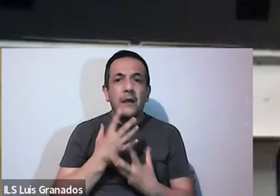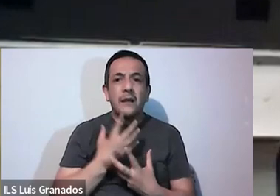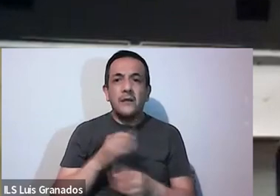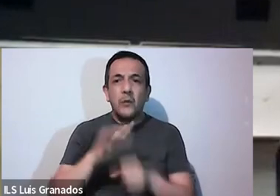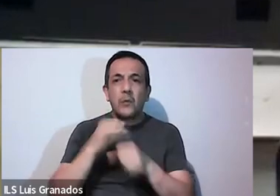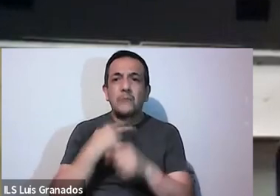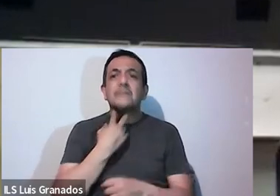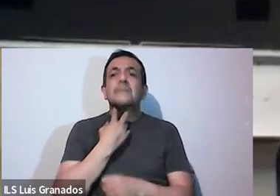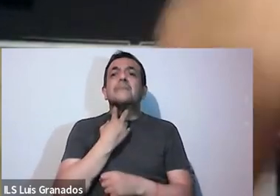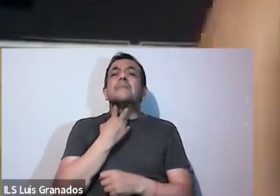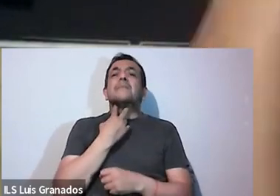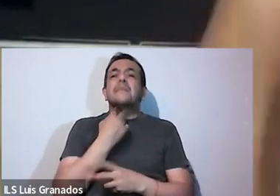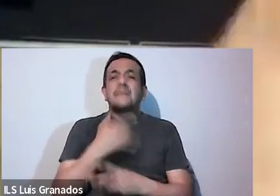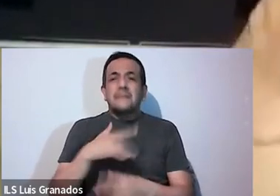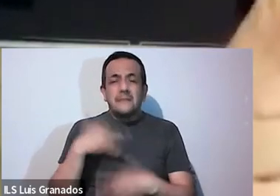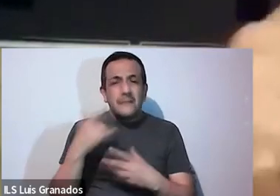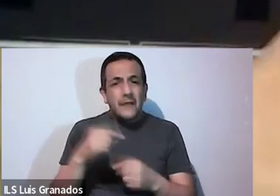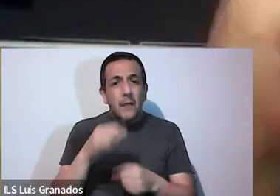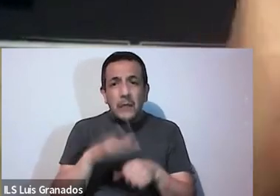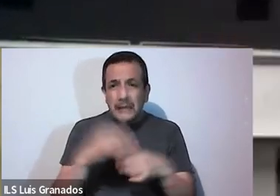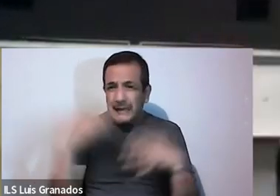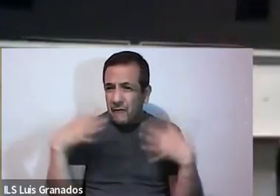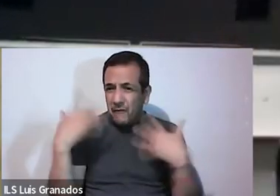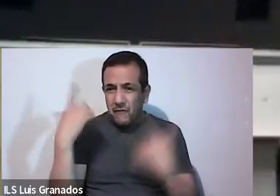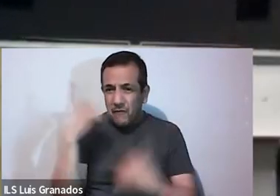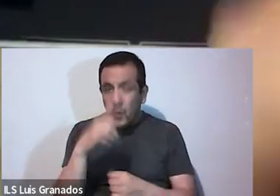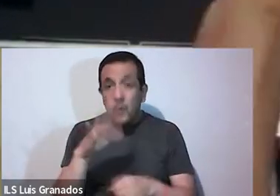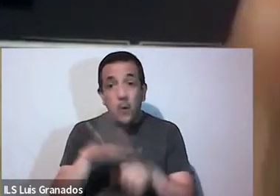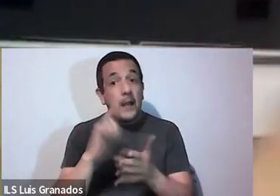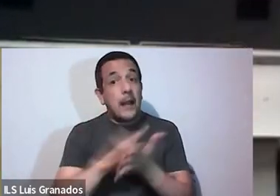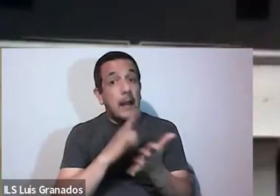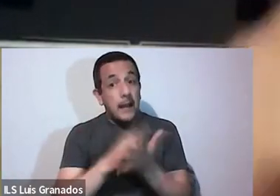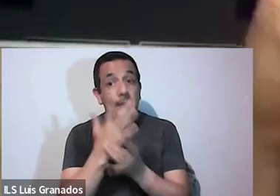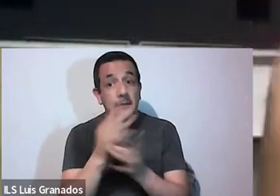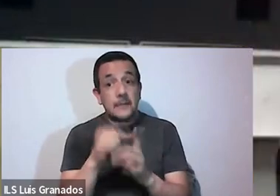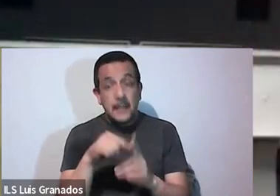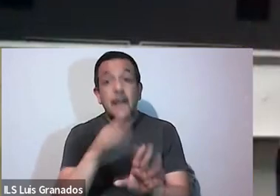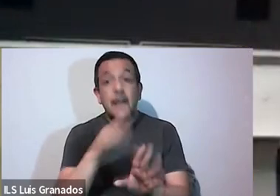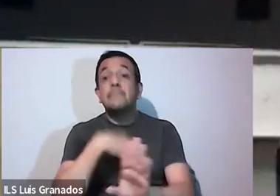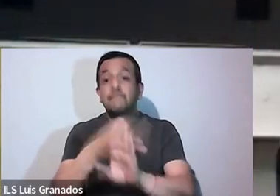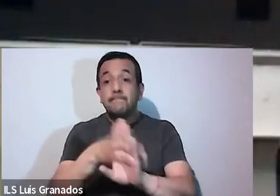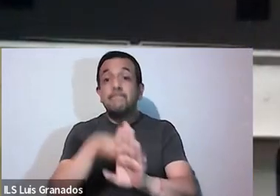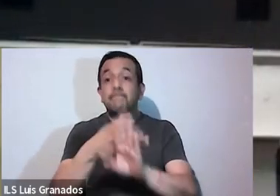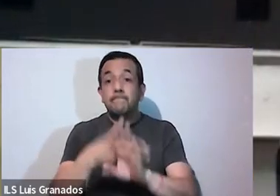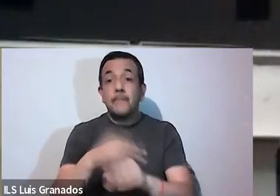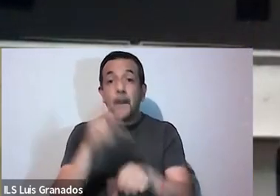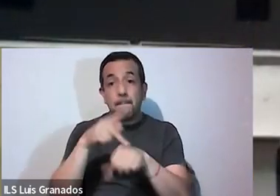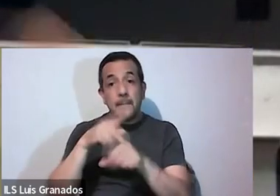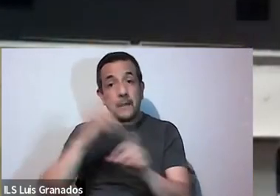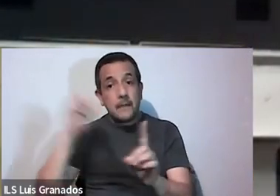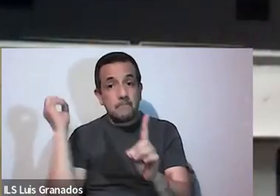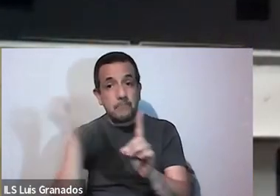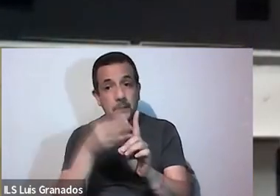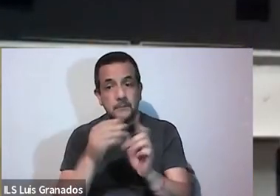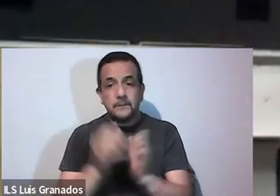algo tremendo. Porque la ley decía que había que matarlas a pedradas. Y